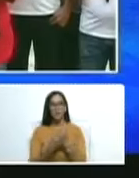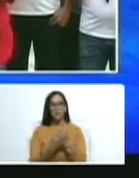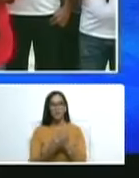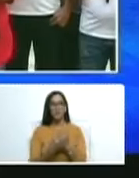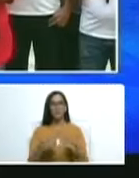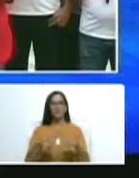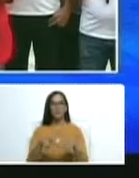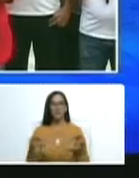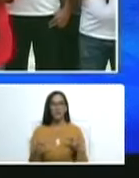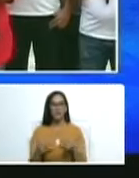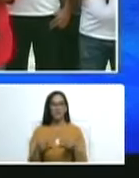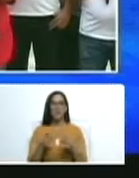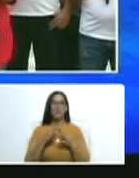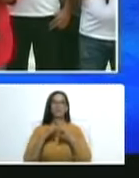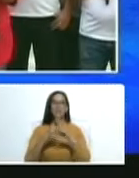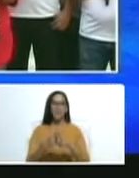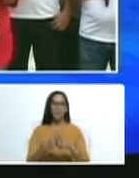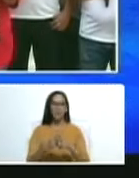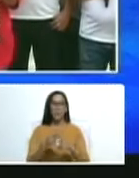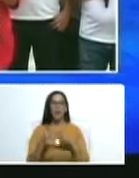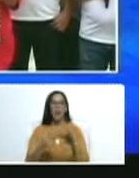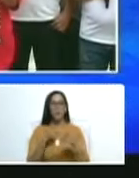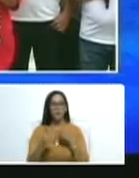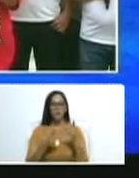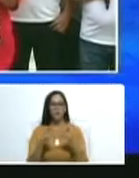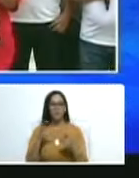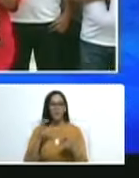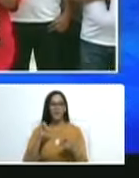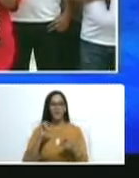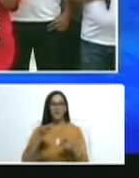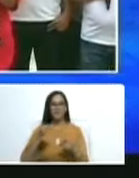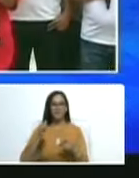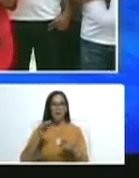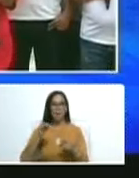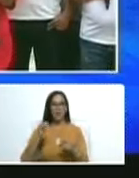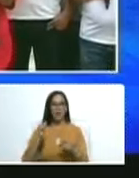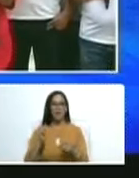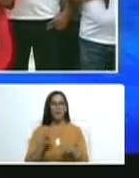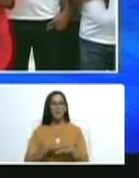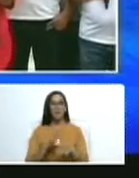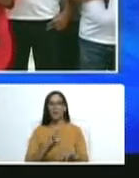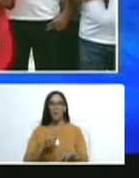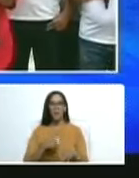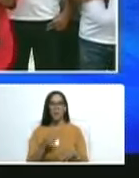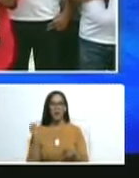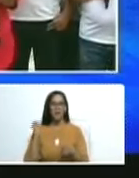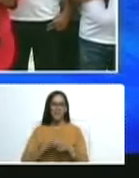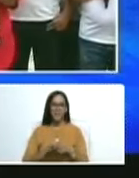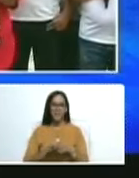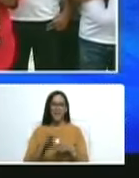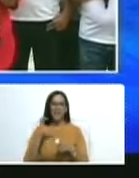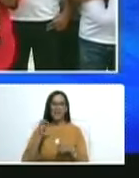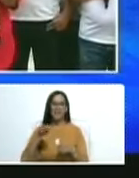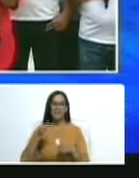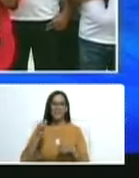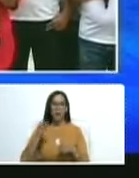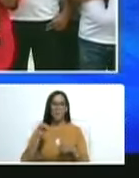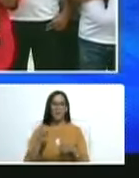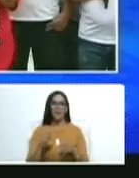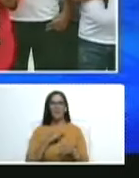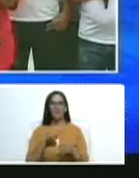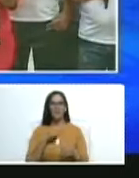cuestión de los créditos para la producción de cachama también. Porque no podemos abandonar la cachama, que nosotros hemos